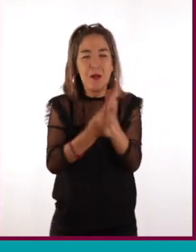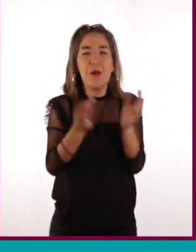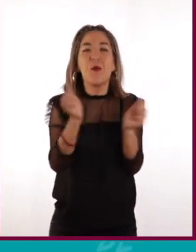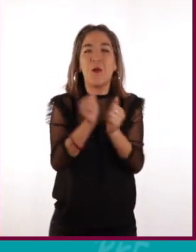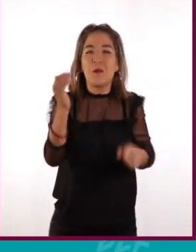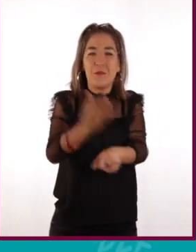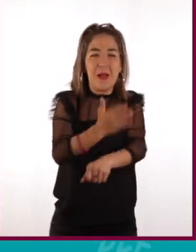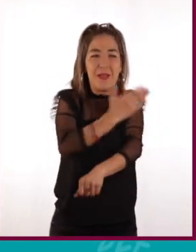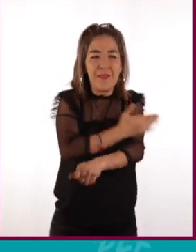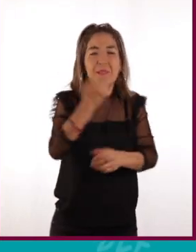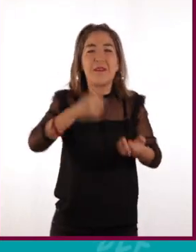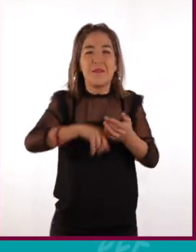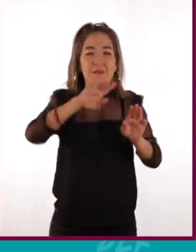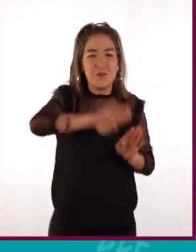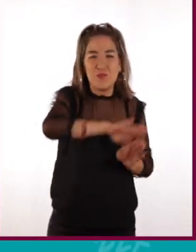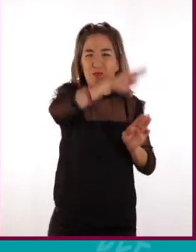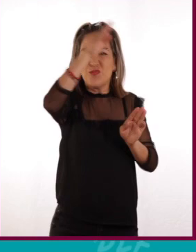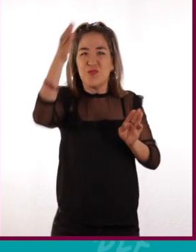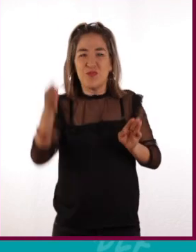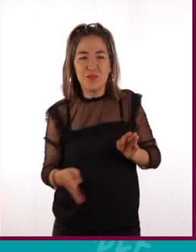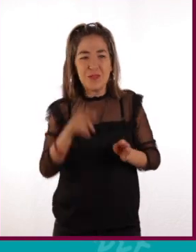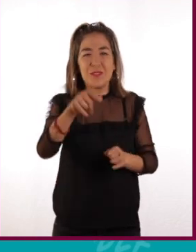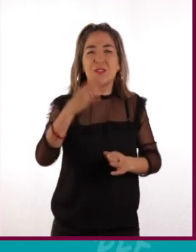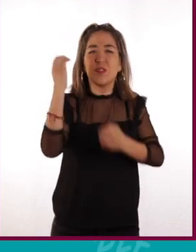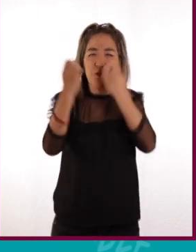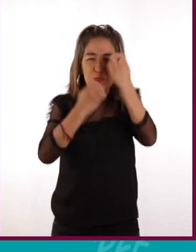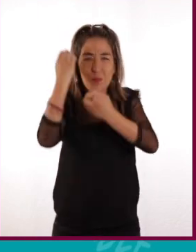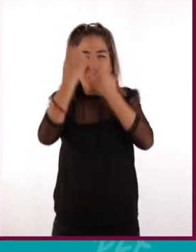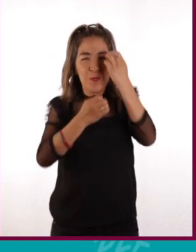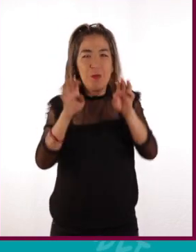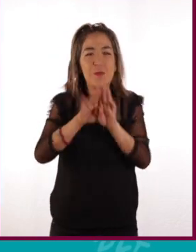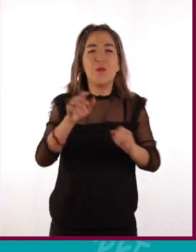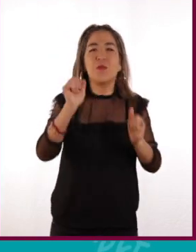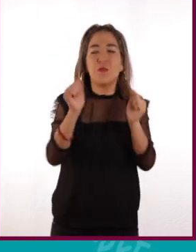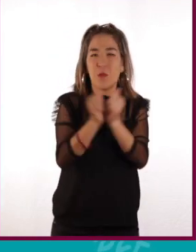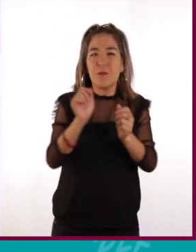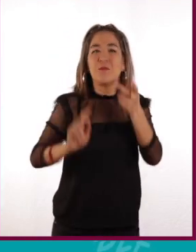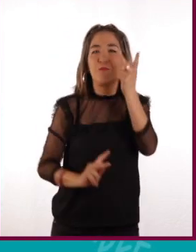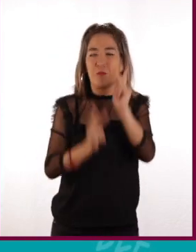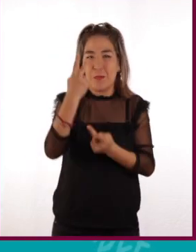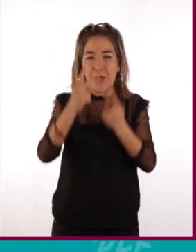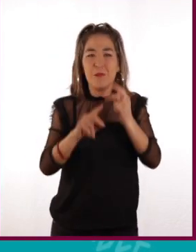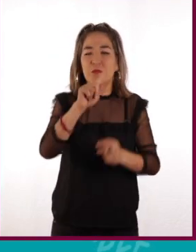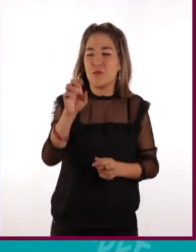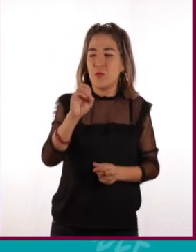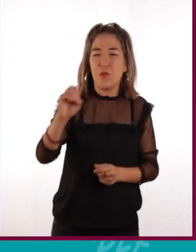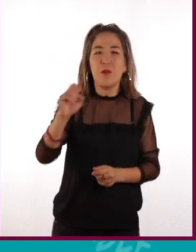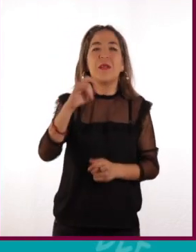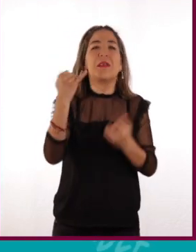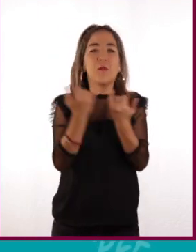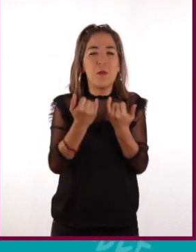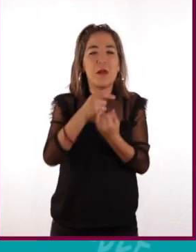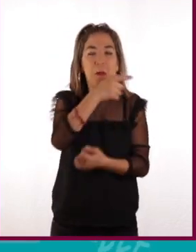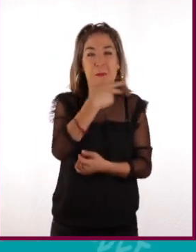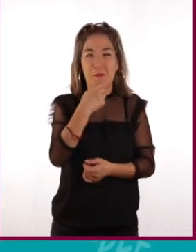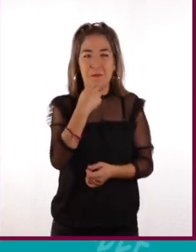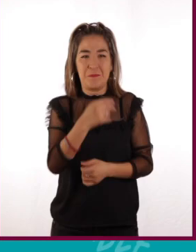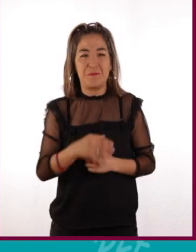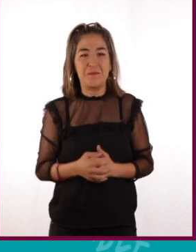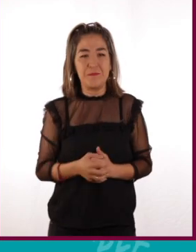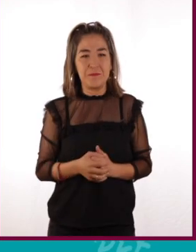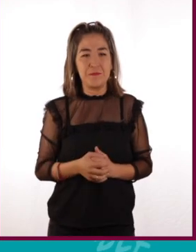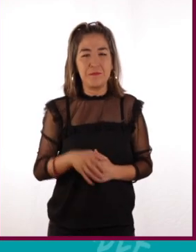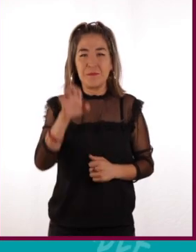madera, que emula justamente a todos los estudios en botánica y zoología que preponderaron en la época,